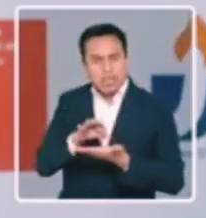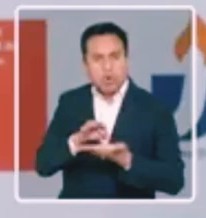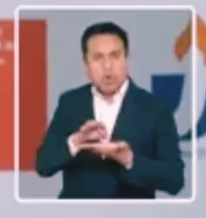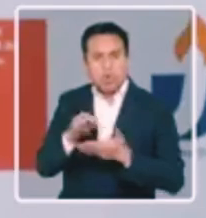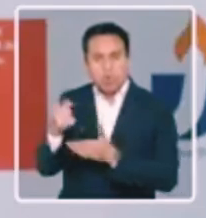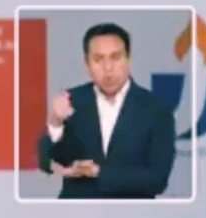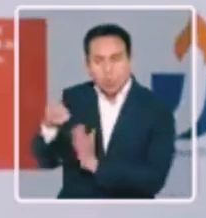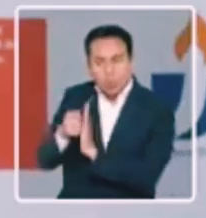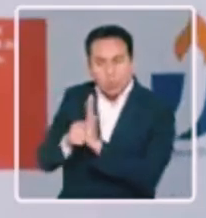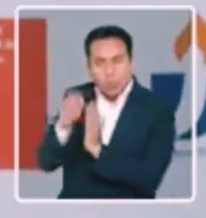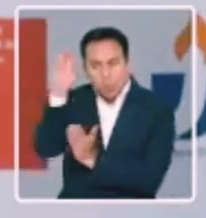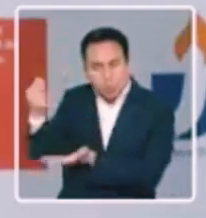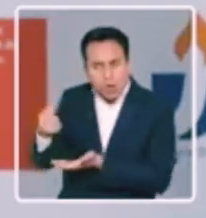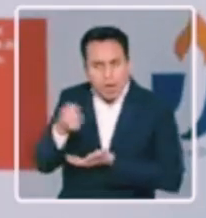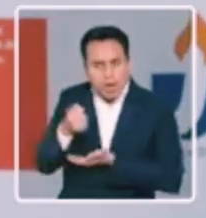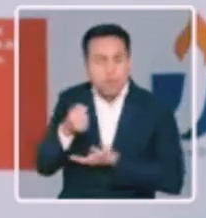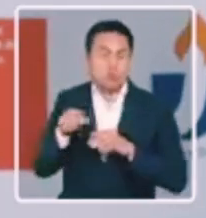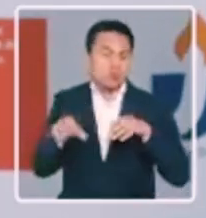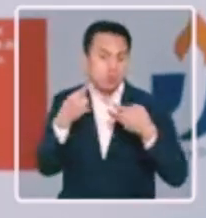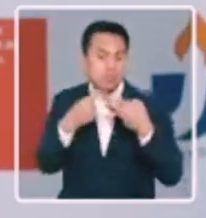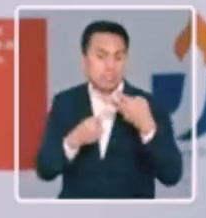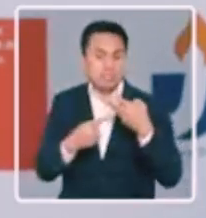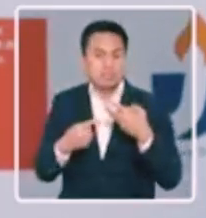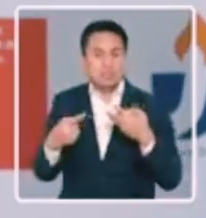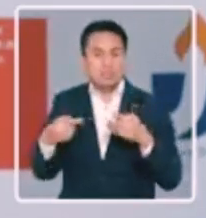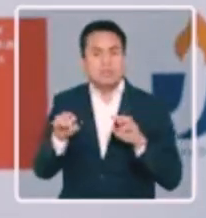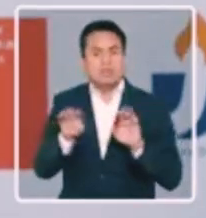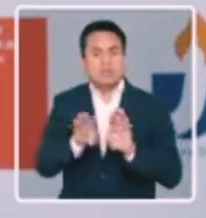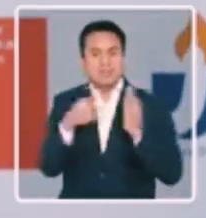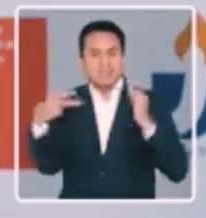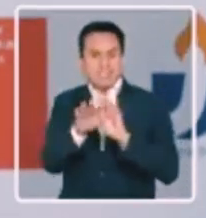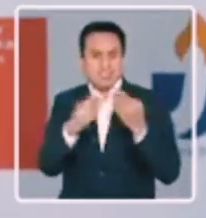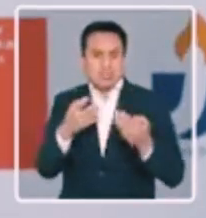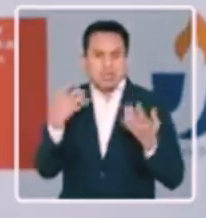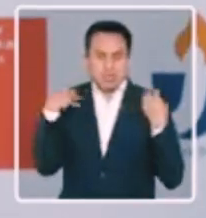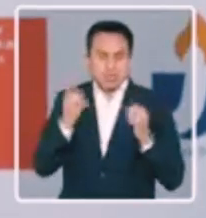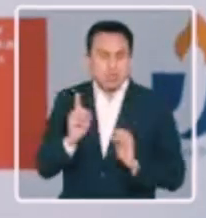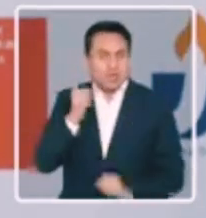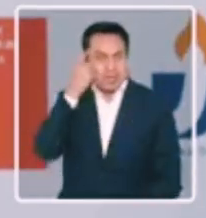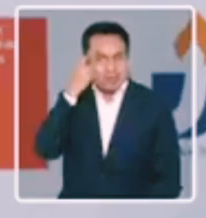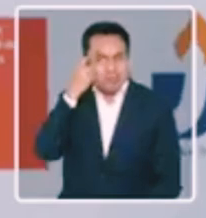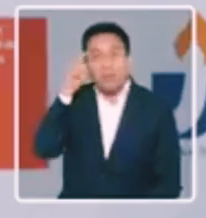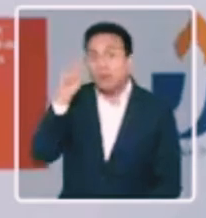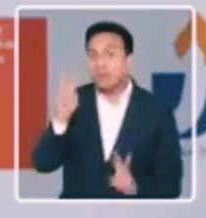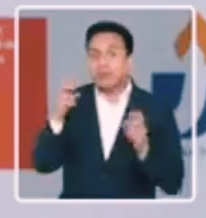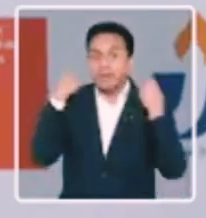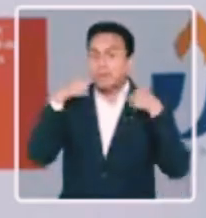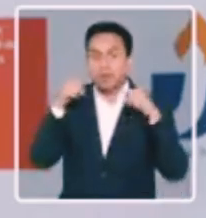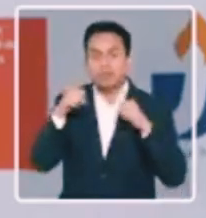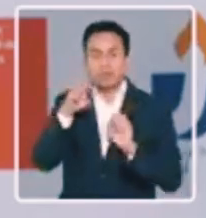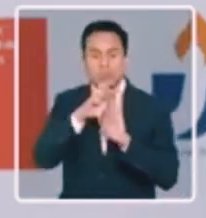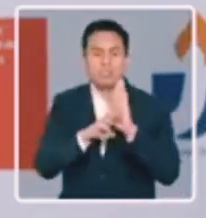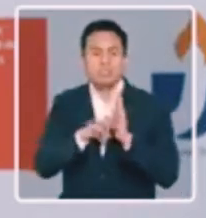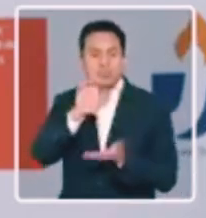Buscar el presupuesto son cuestiones que insisto seguramente no nos tocará inaugurar a nosotros pero acá el deporte tiene que ser un